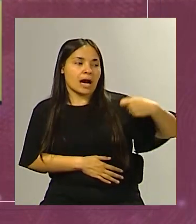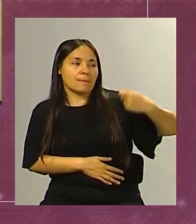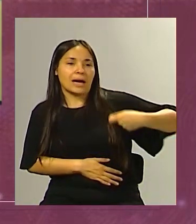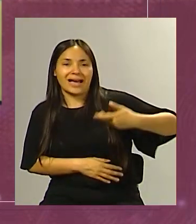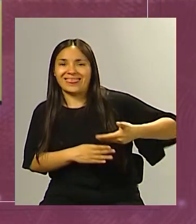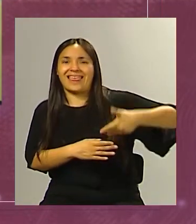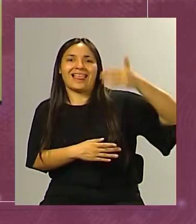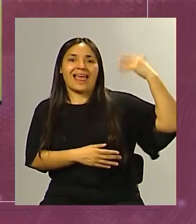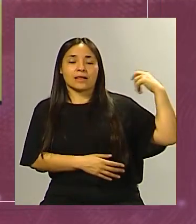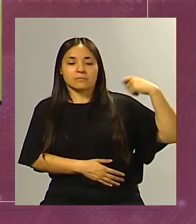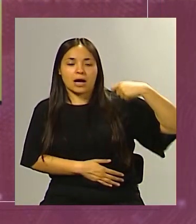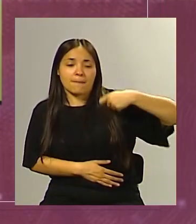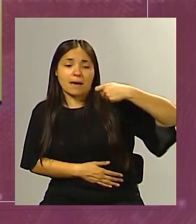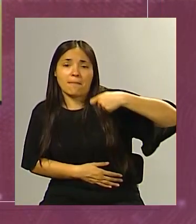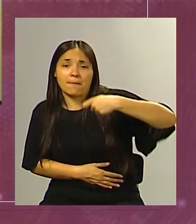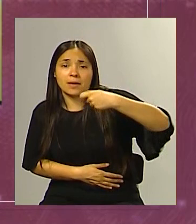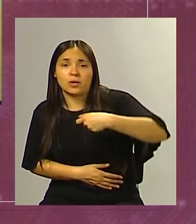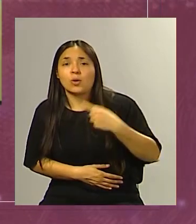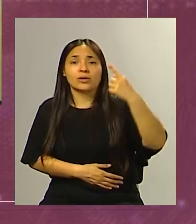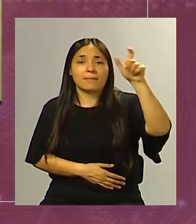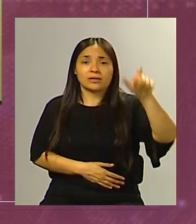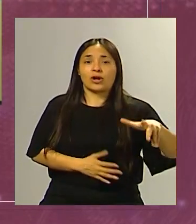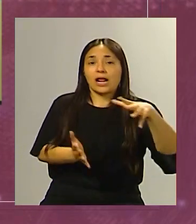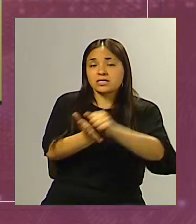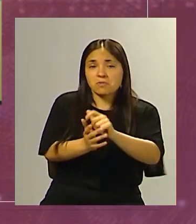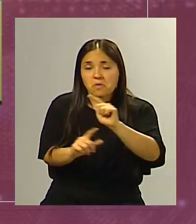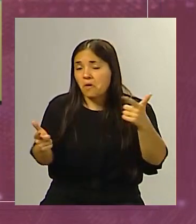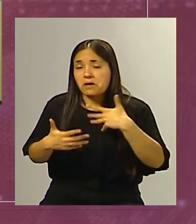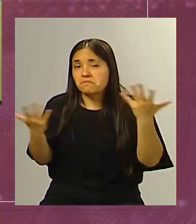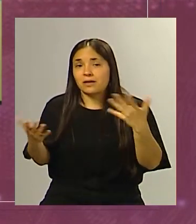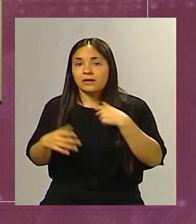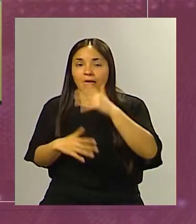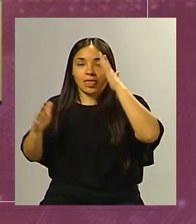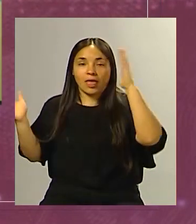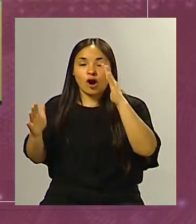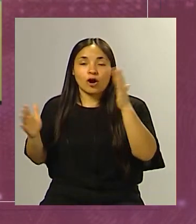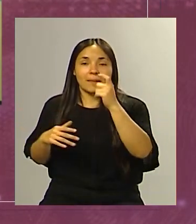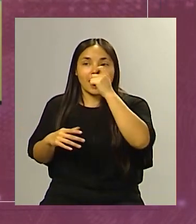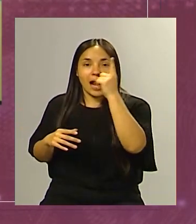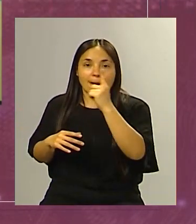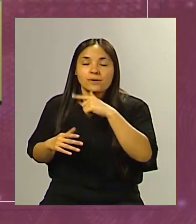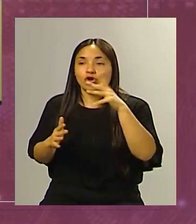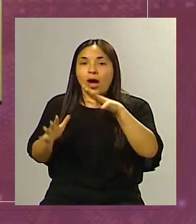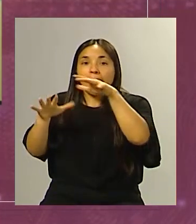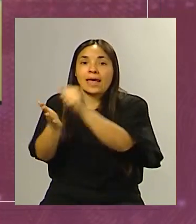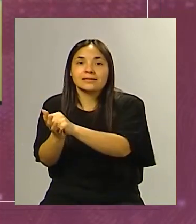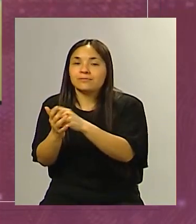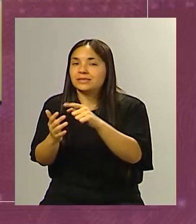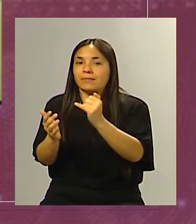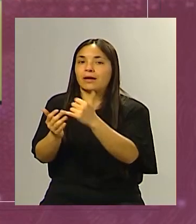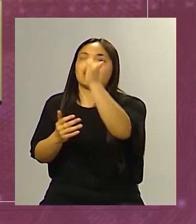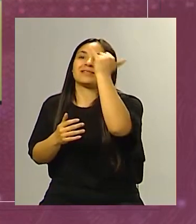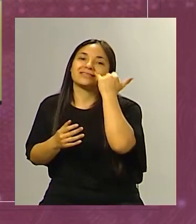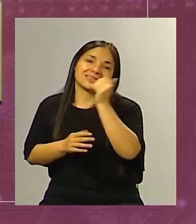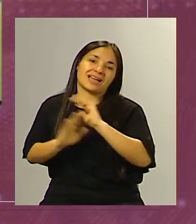gente que no tiene ningún tipo de reserva en ningún lugar y tenemos que hacer la reserva a último momento y siempre es un poco más caro.